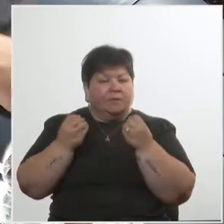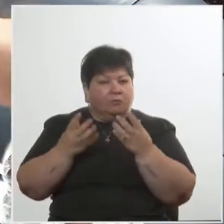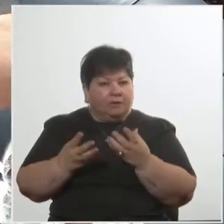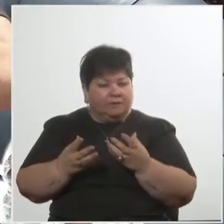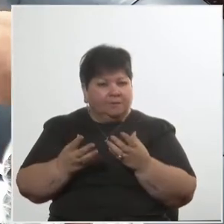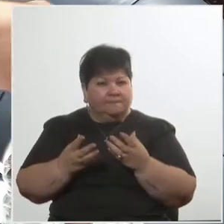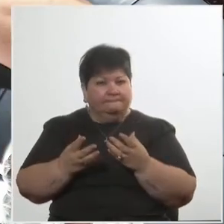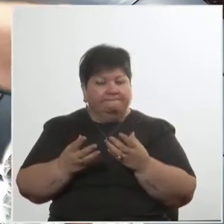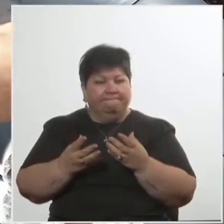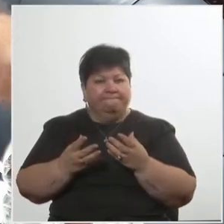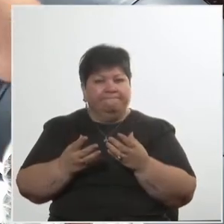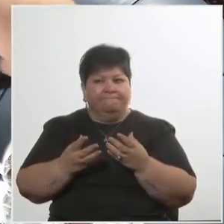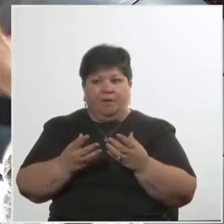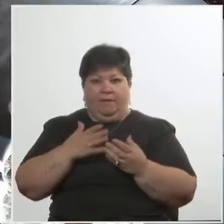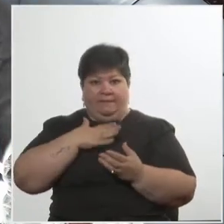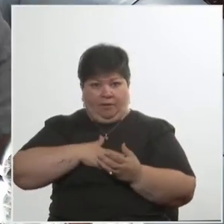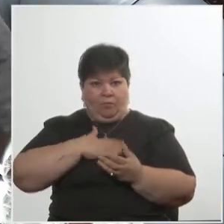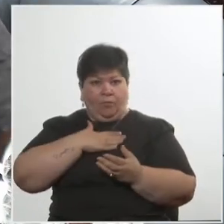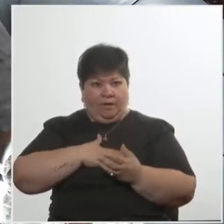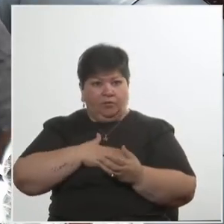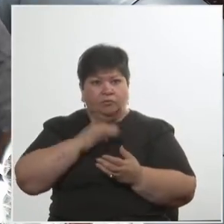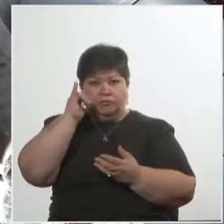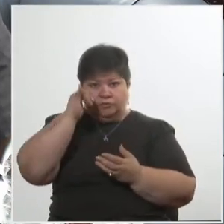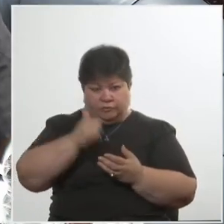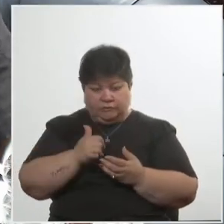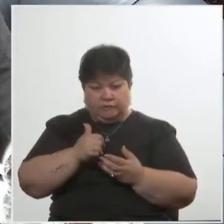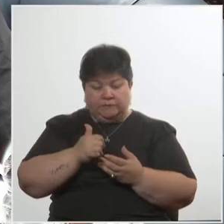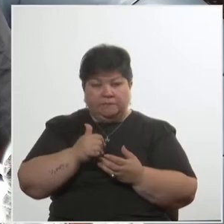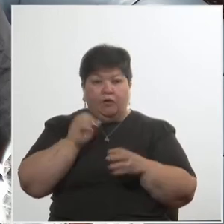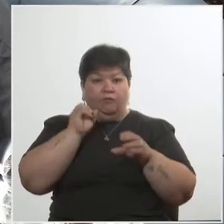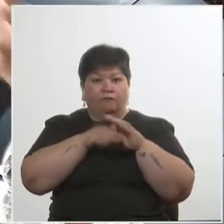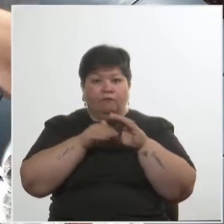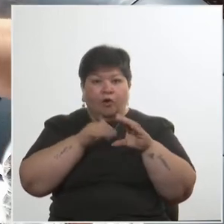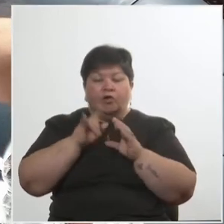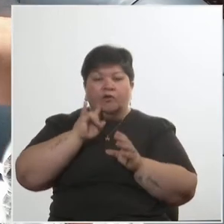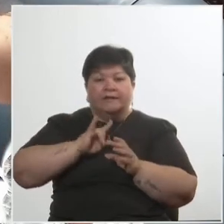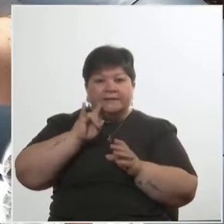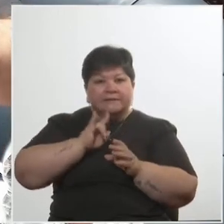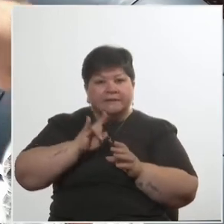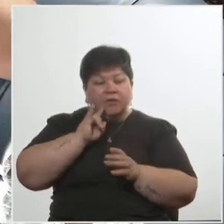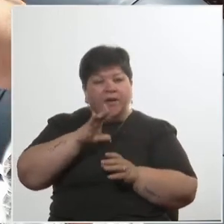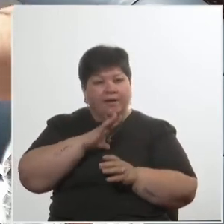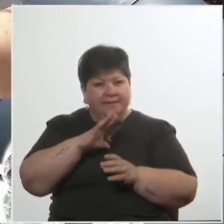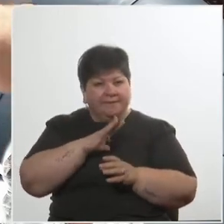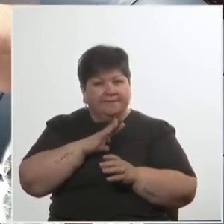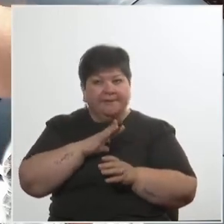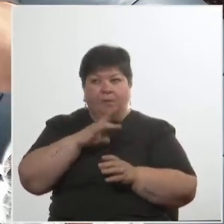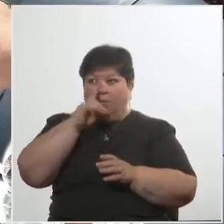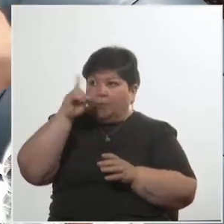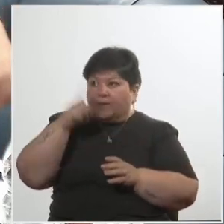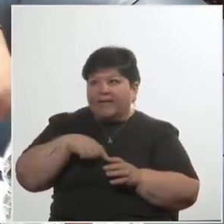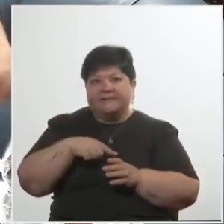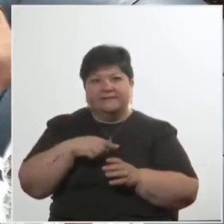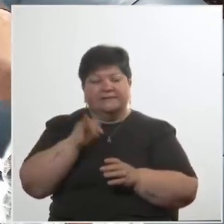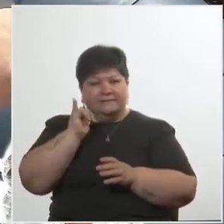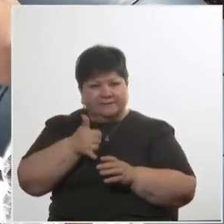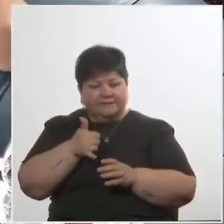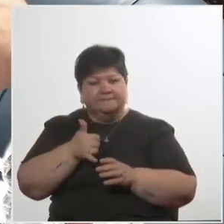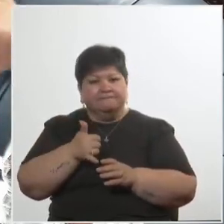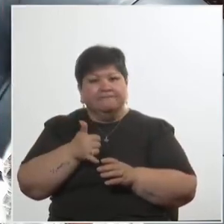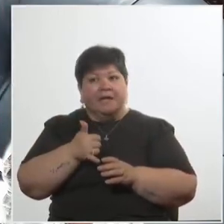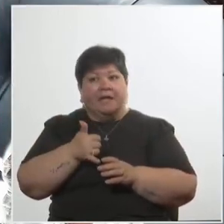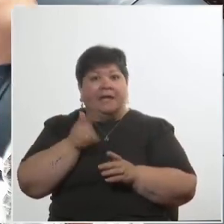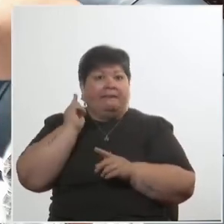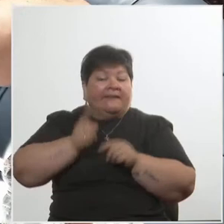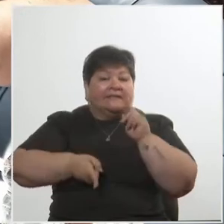nosotros que estamos de acuerdo con que se vayan la dirección de un fondo lechero como el proyecto tiene que ver con una urgencia y esa urgencia tiene que ver con decisiones